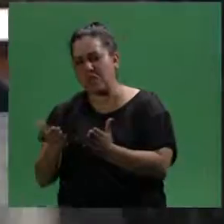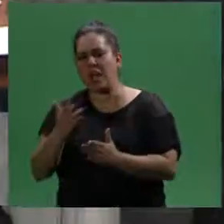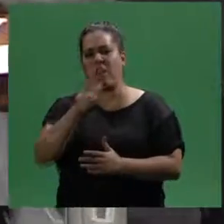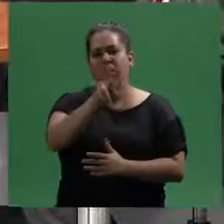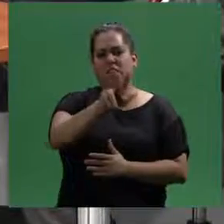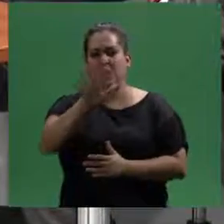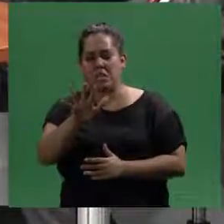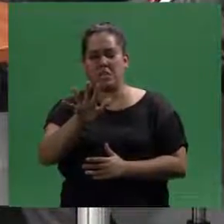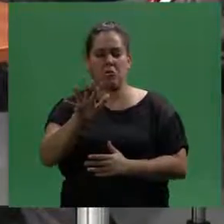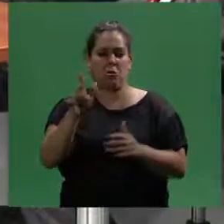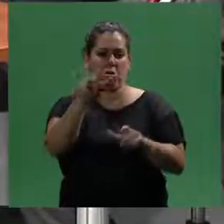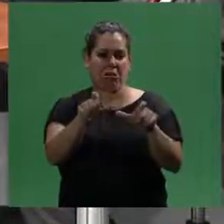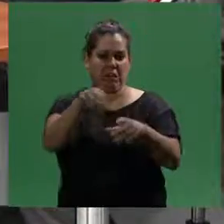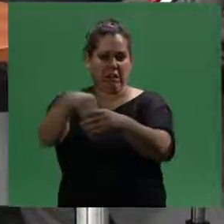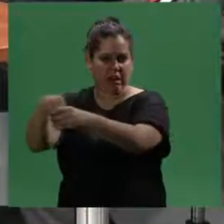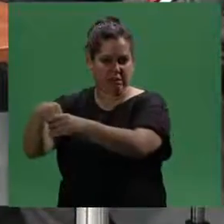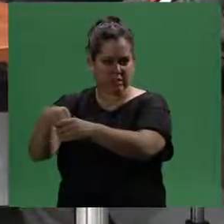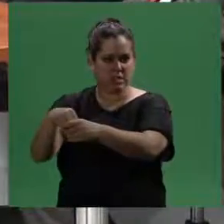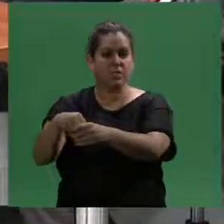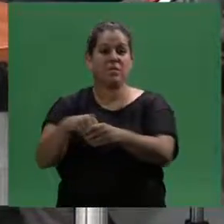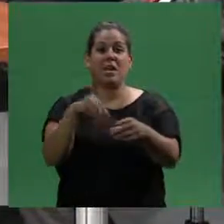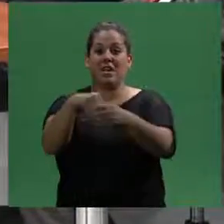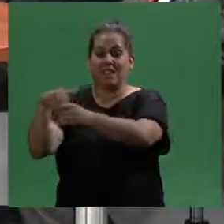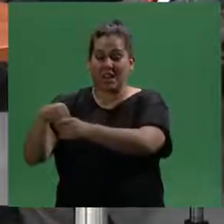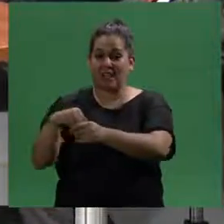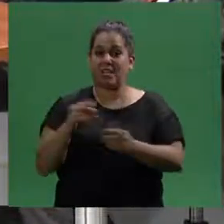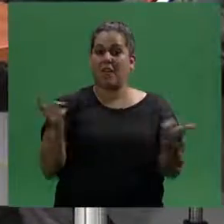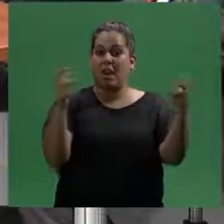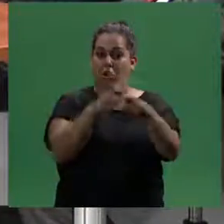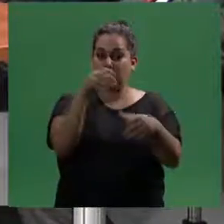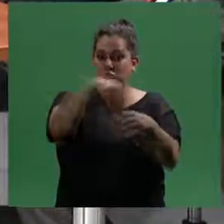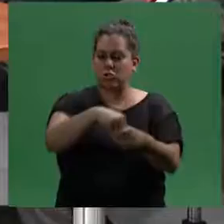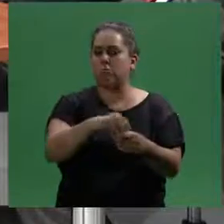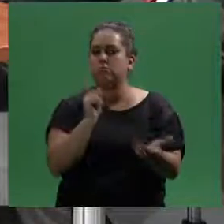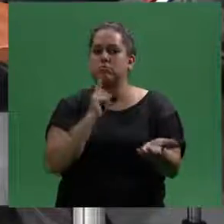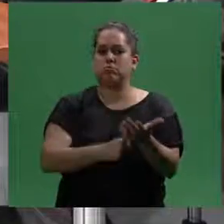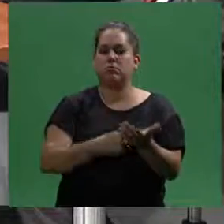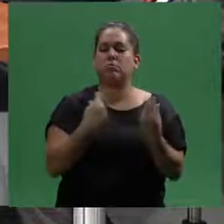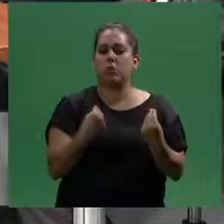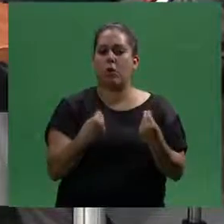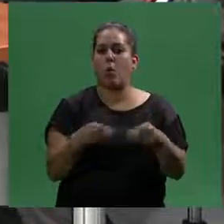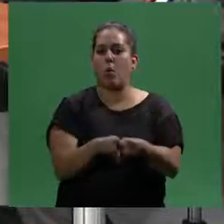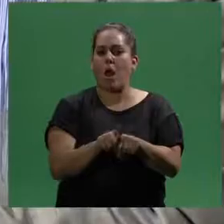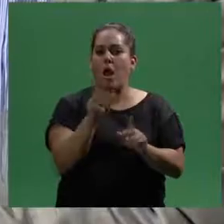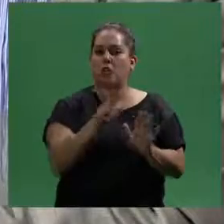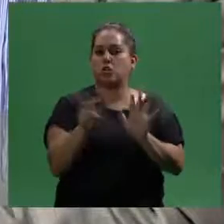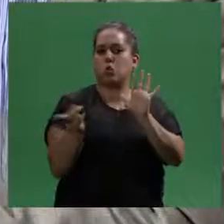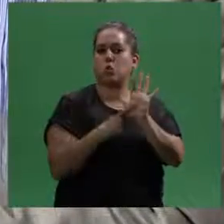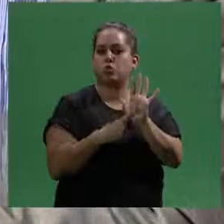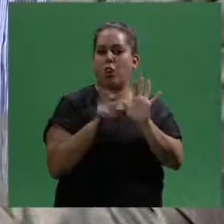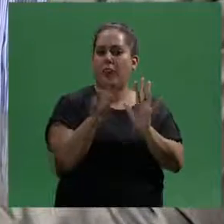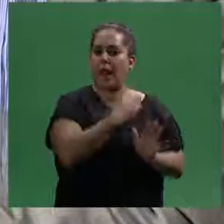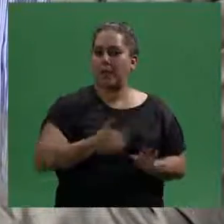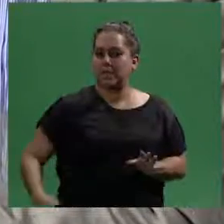tienen 35 integrantes. Estos integrantes de las comisiones son designados a través de una resolución